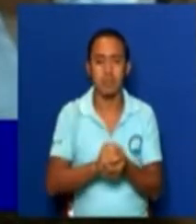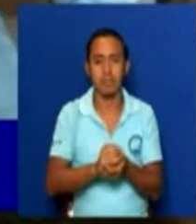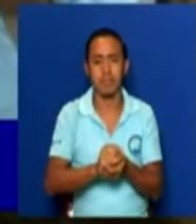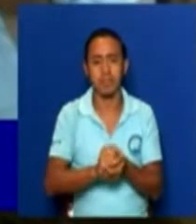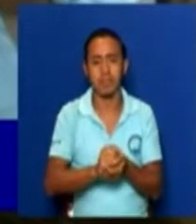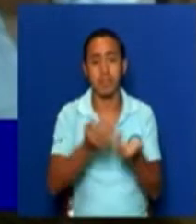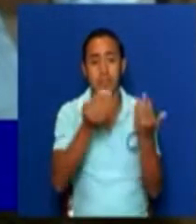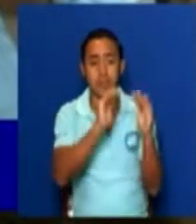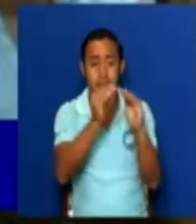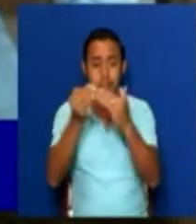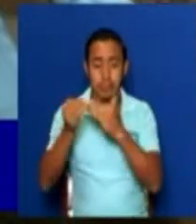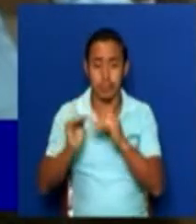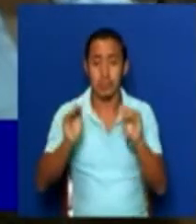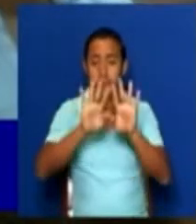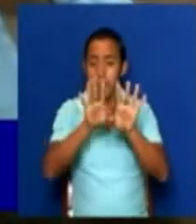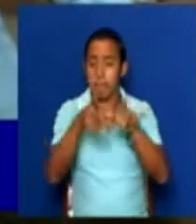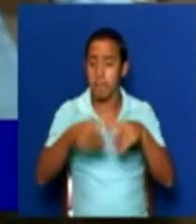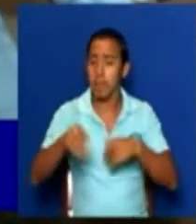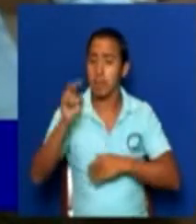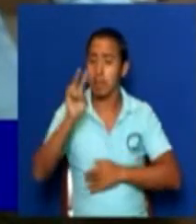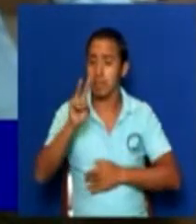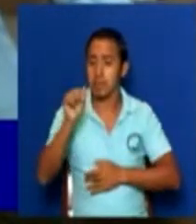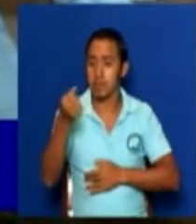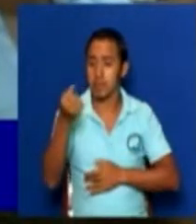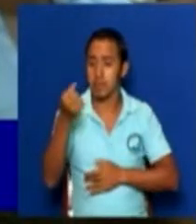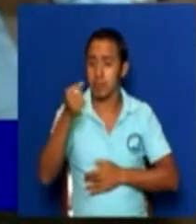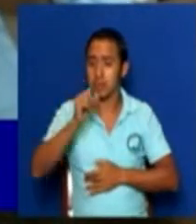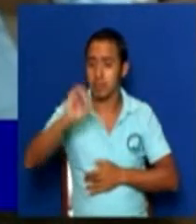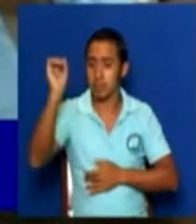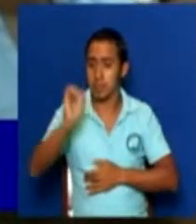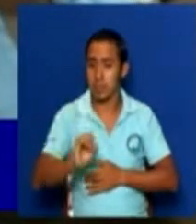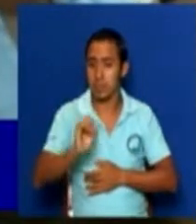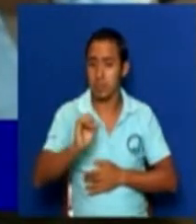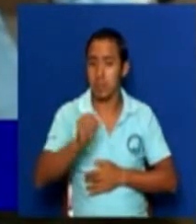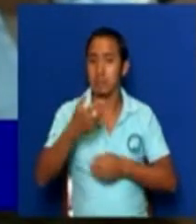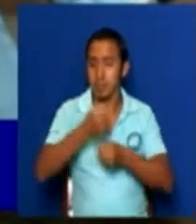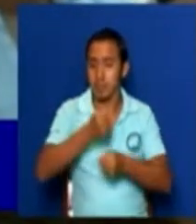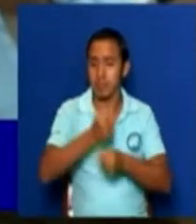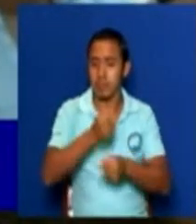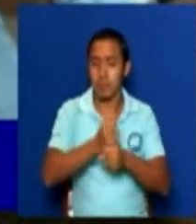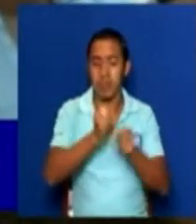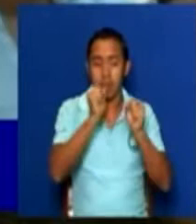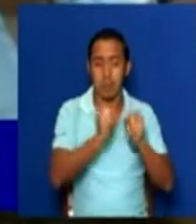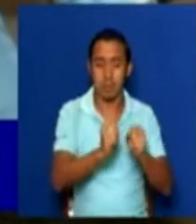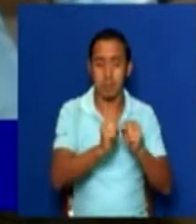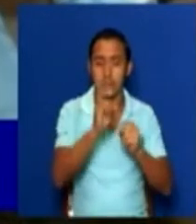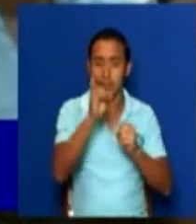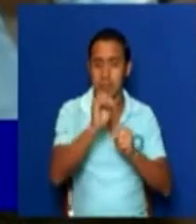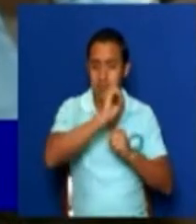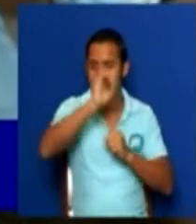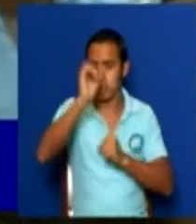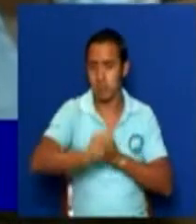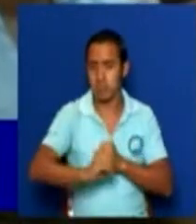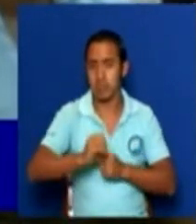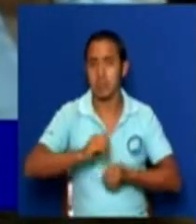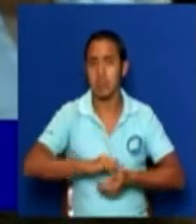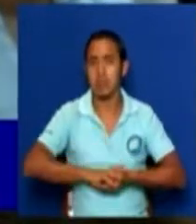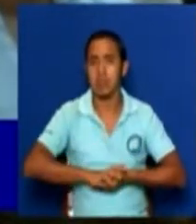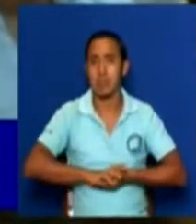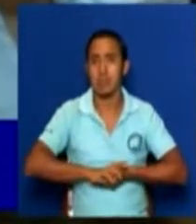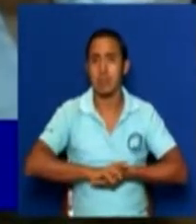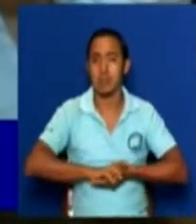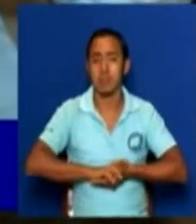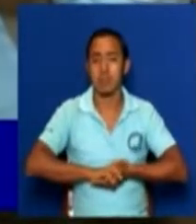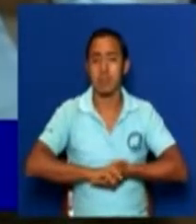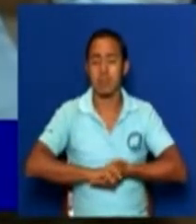En mujeres representa el 26% de las que están ocupadas y para el hombre el 20%.